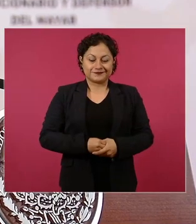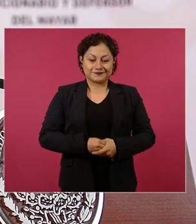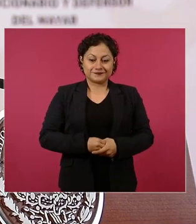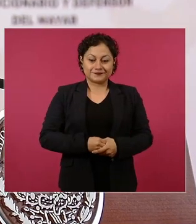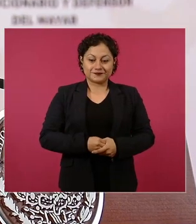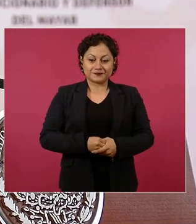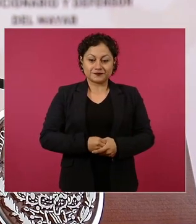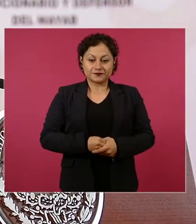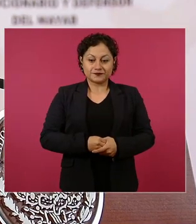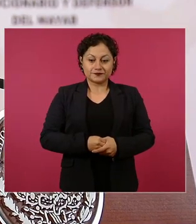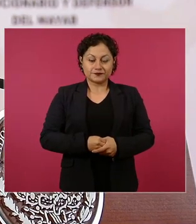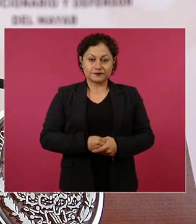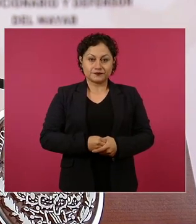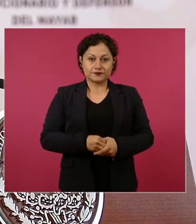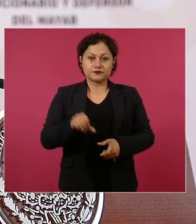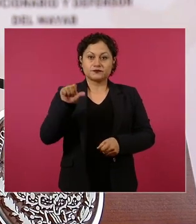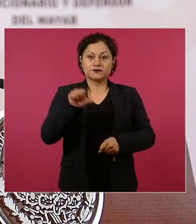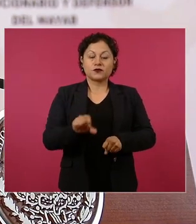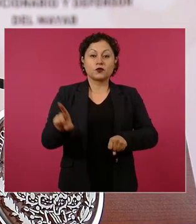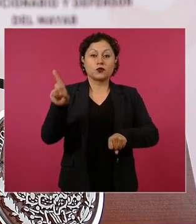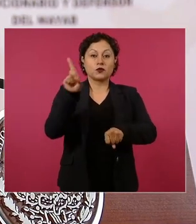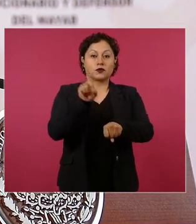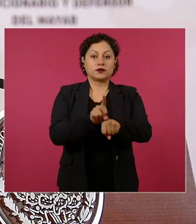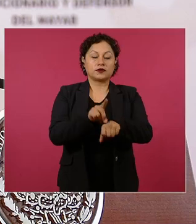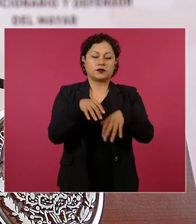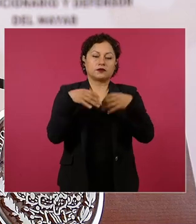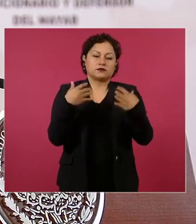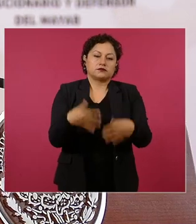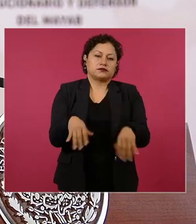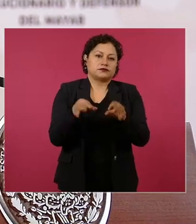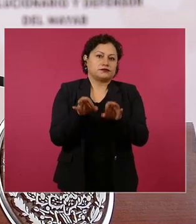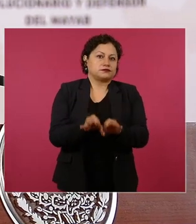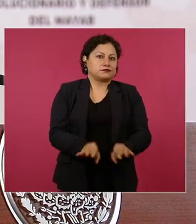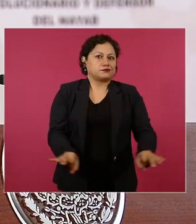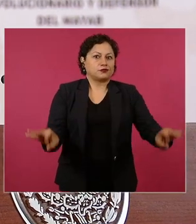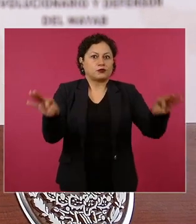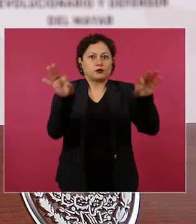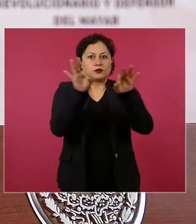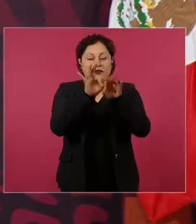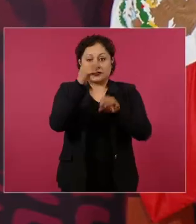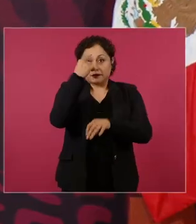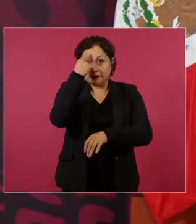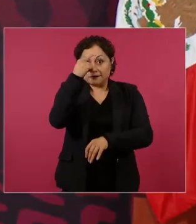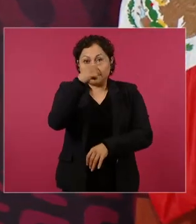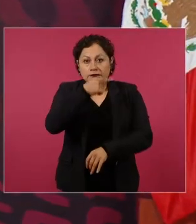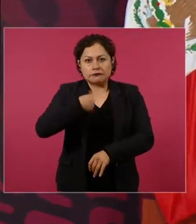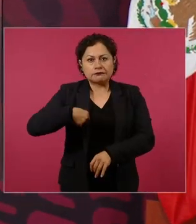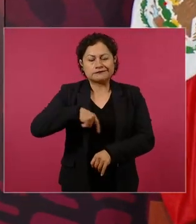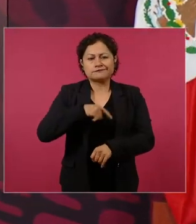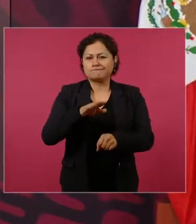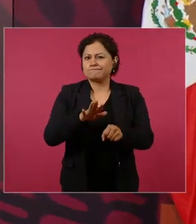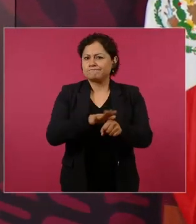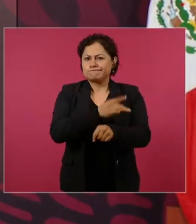el día de hoy, que es un día muy importante para nosotros, porque hace 6 años